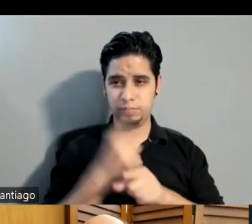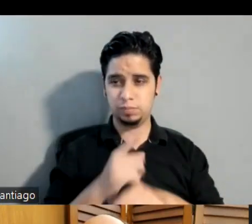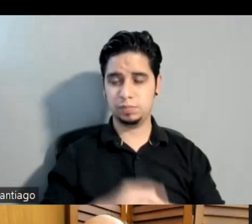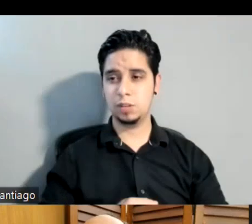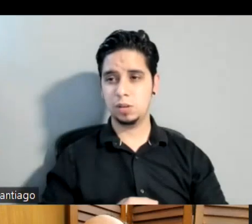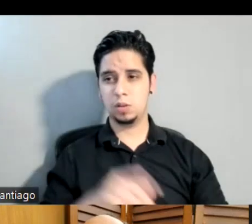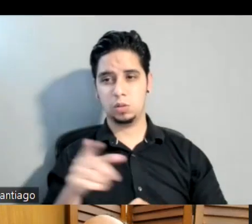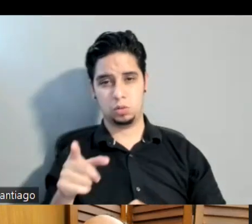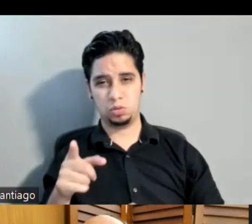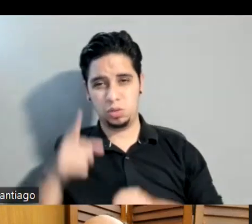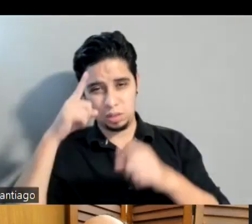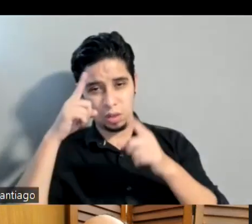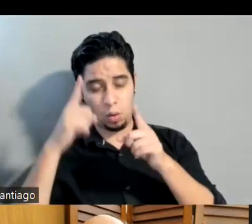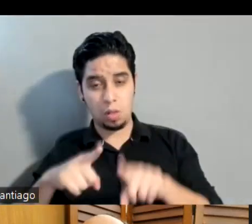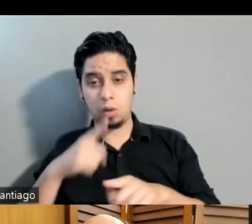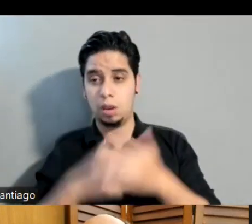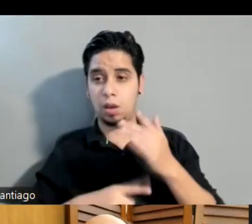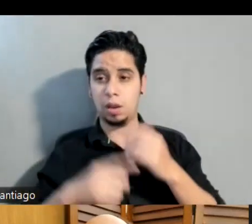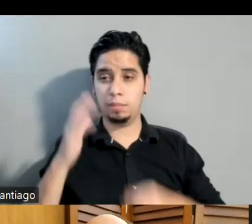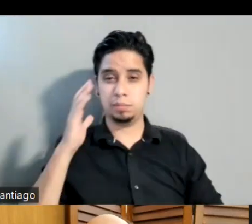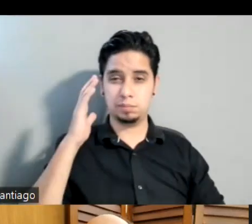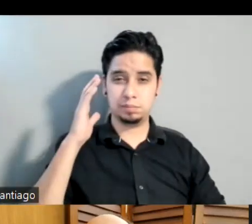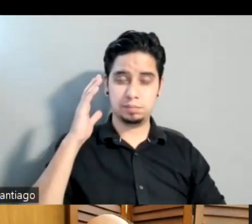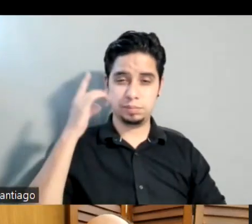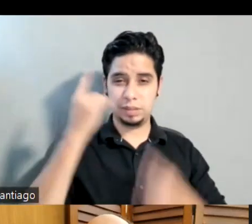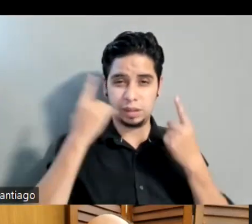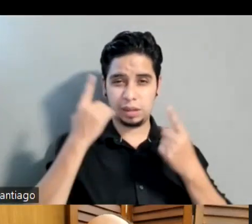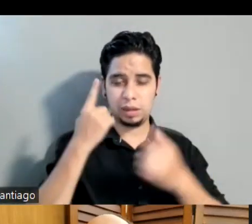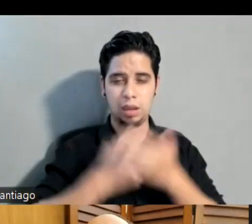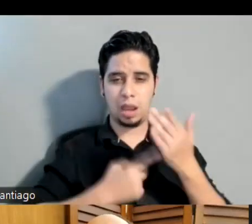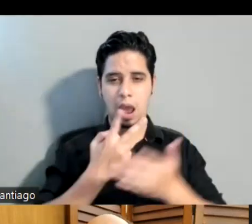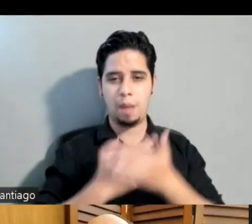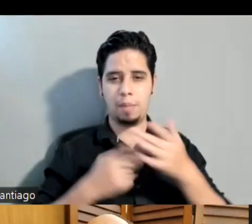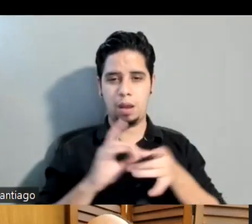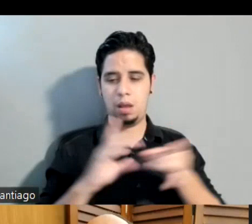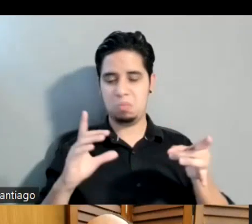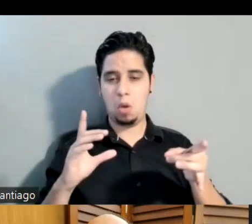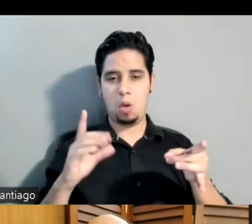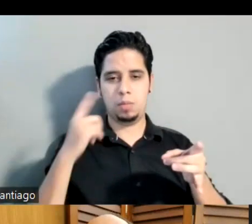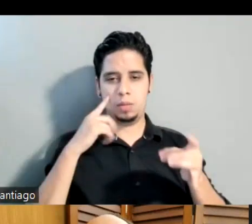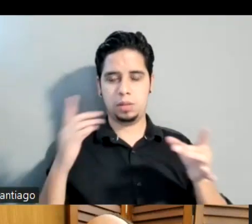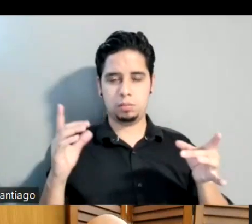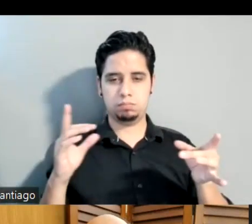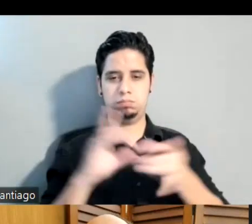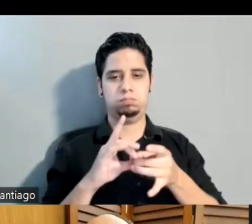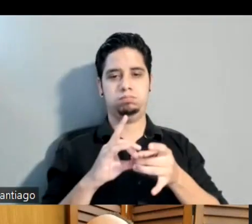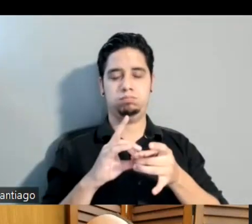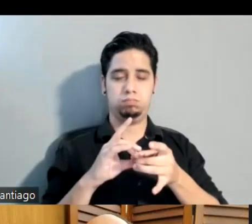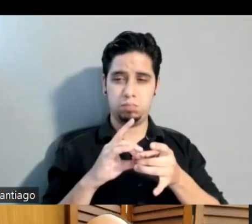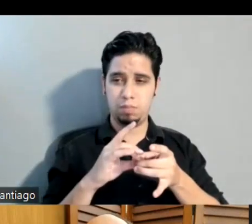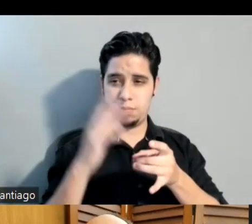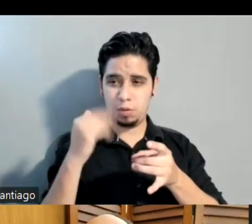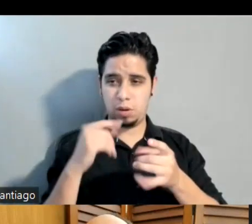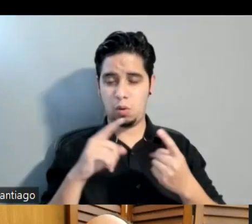Definitivamente yo creo que, aunque parezca que las dos piezas están desconectadas, yo pienso que al contrario, más conectadas no pueden estar, porque una